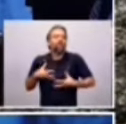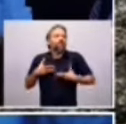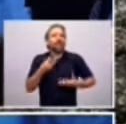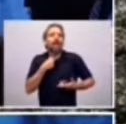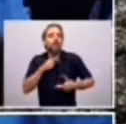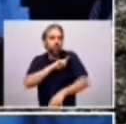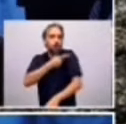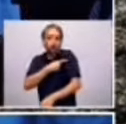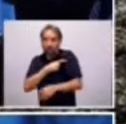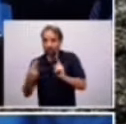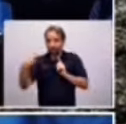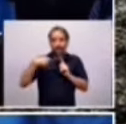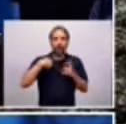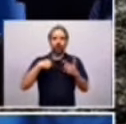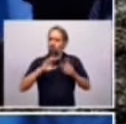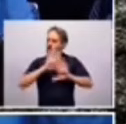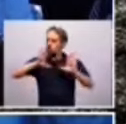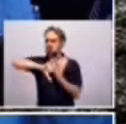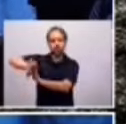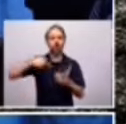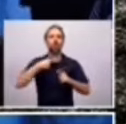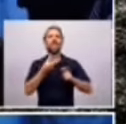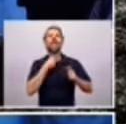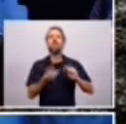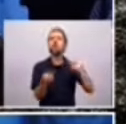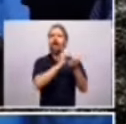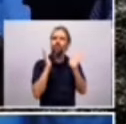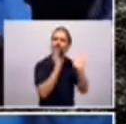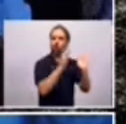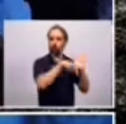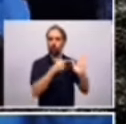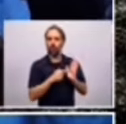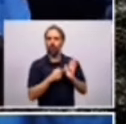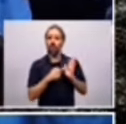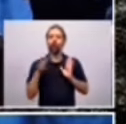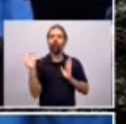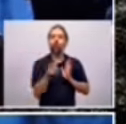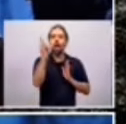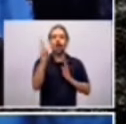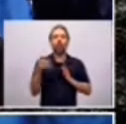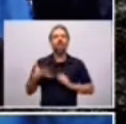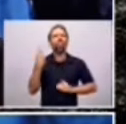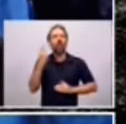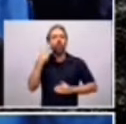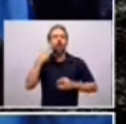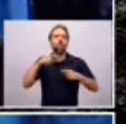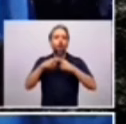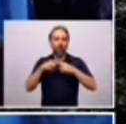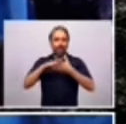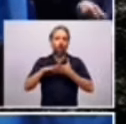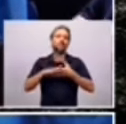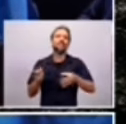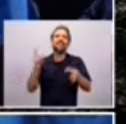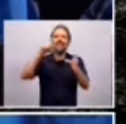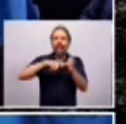Por eso es anticonstitucional el DNU. El DNU, bueno, es absolutamente anticonstitucional. Estamos hablando de la actitud. Pero, claro, eso está clarísimo. Eso... Estás callado, María, no me preocupa.